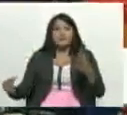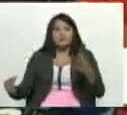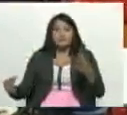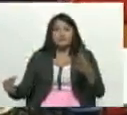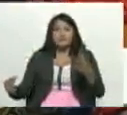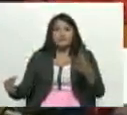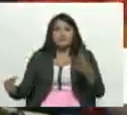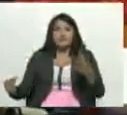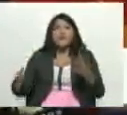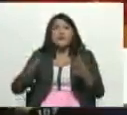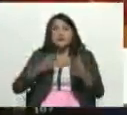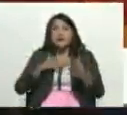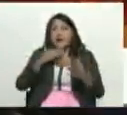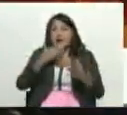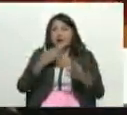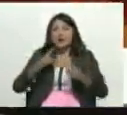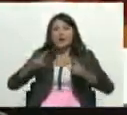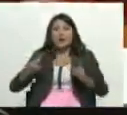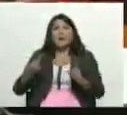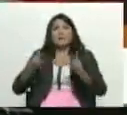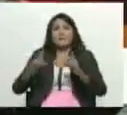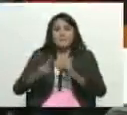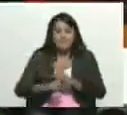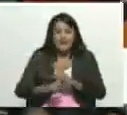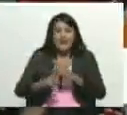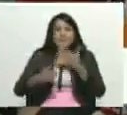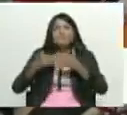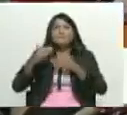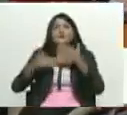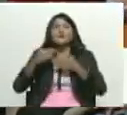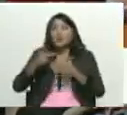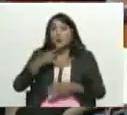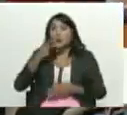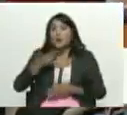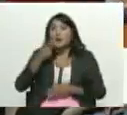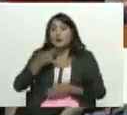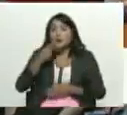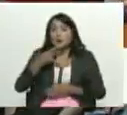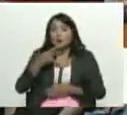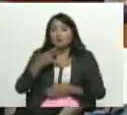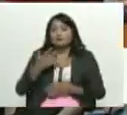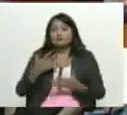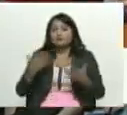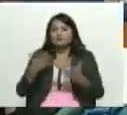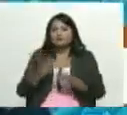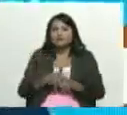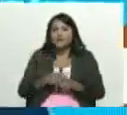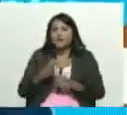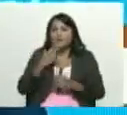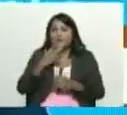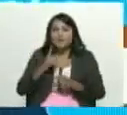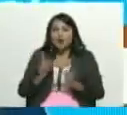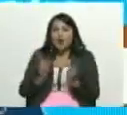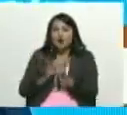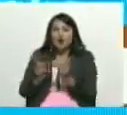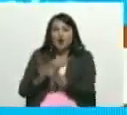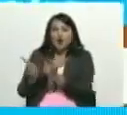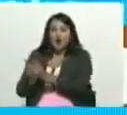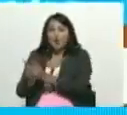o quieren sustituir a los propios procesos políticos de las sociedades lo primero que hacen es achicar la palabra